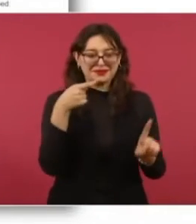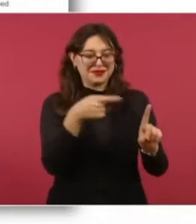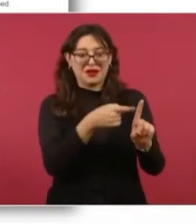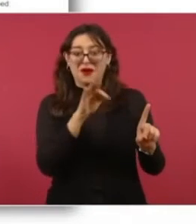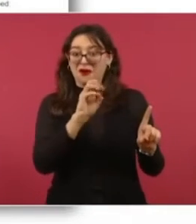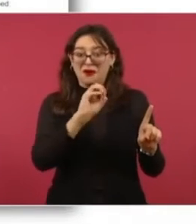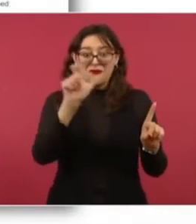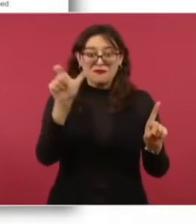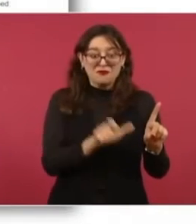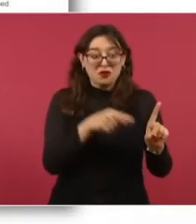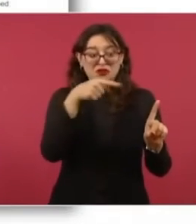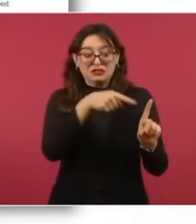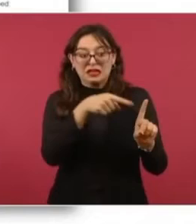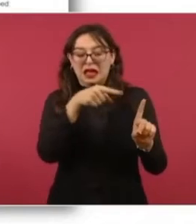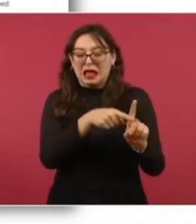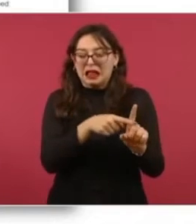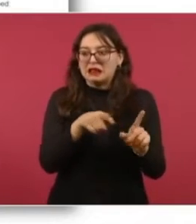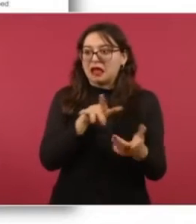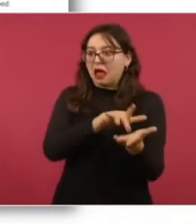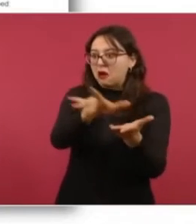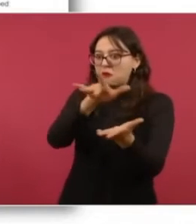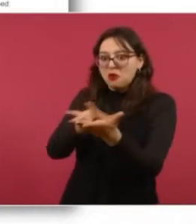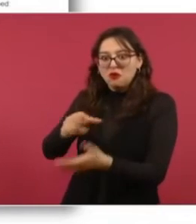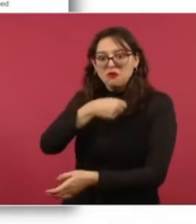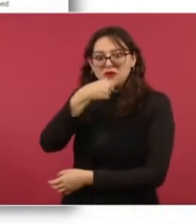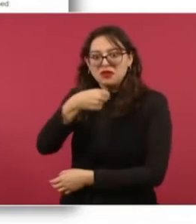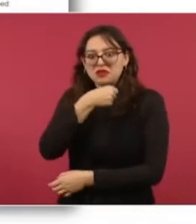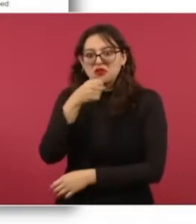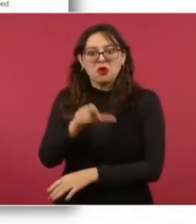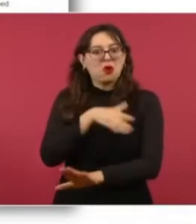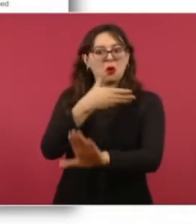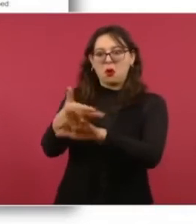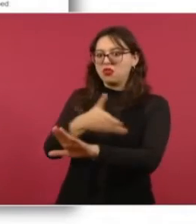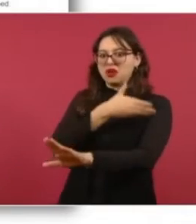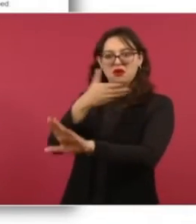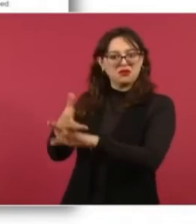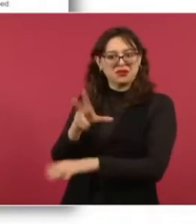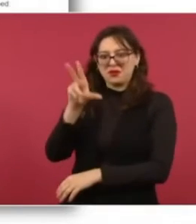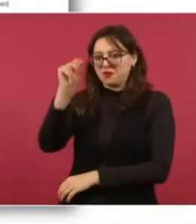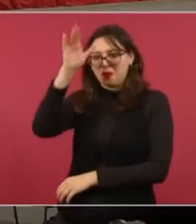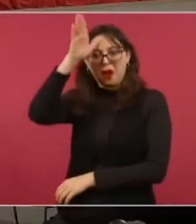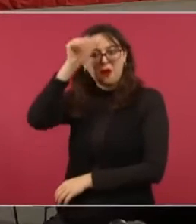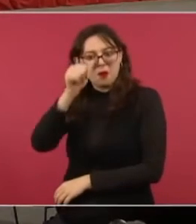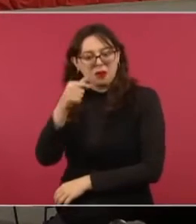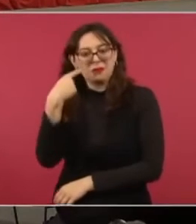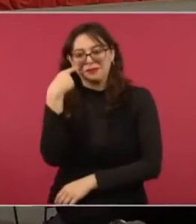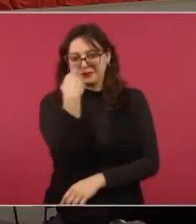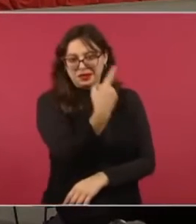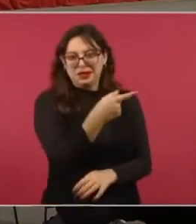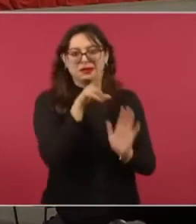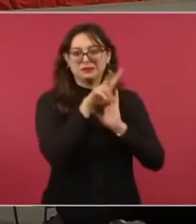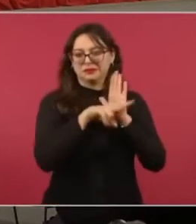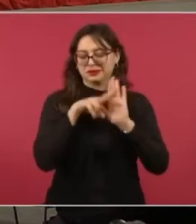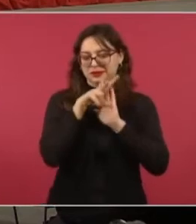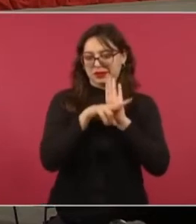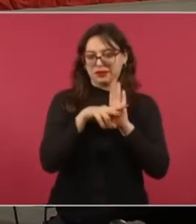de los programas sociales desde siempre. ¿No nos creen? Vamos a ver este video.